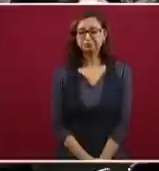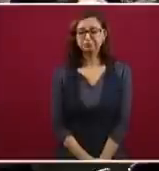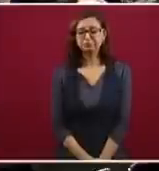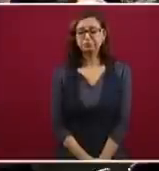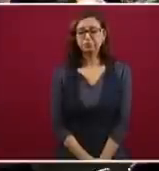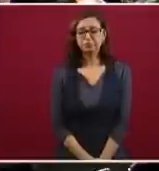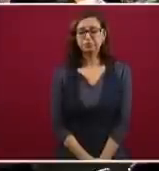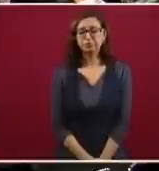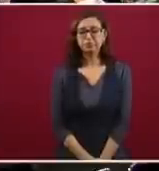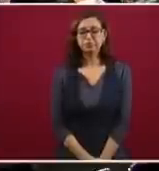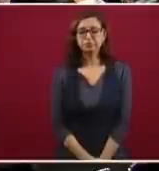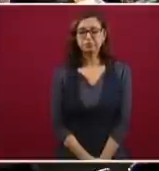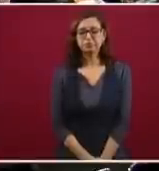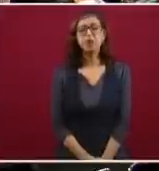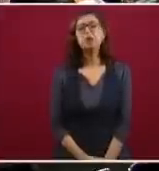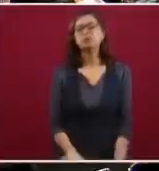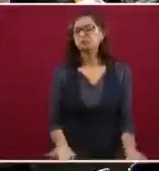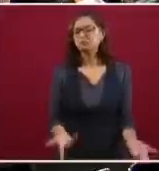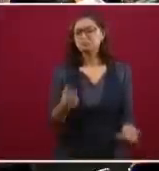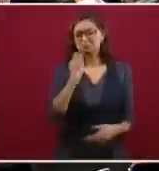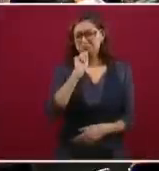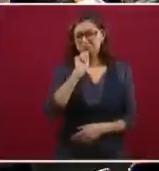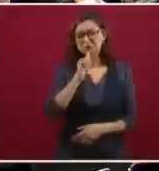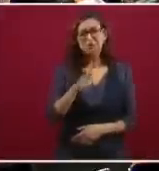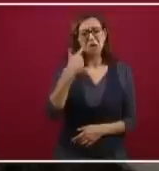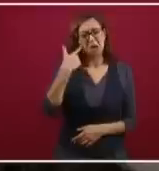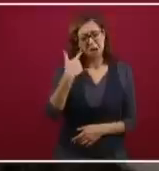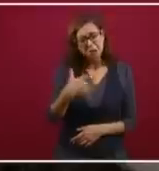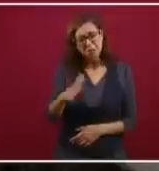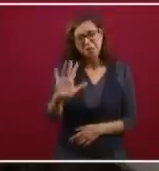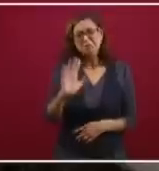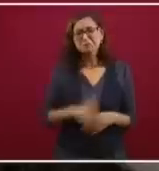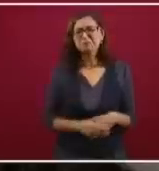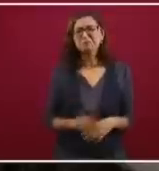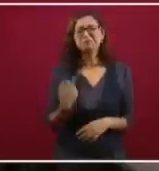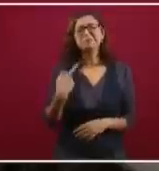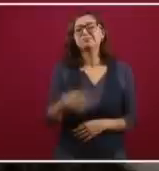ese amparo? Pues también se va a buscar, pero esto es